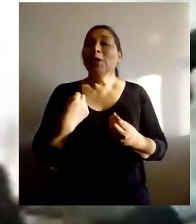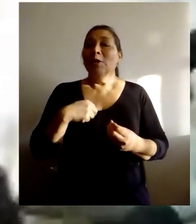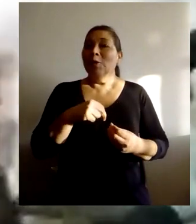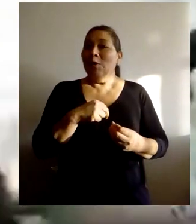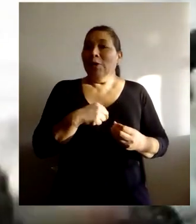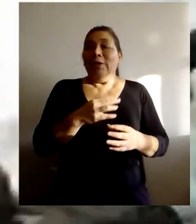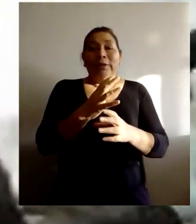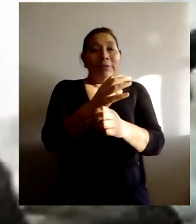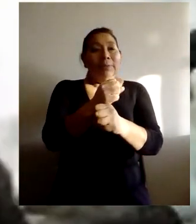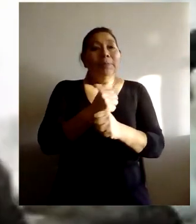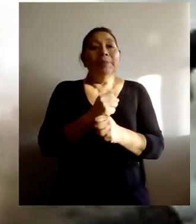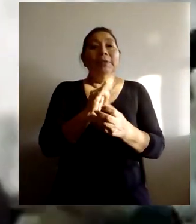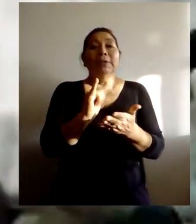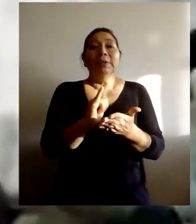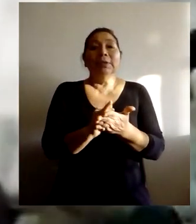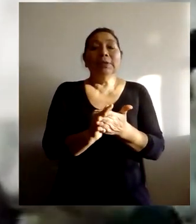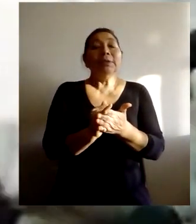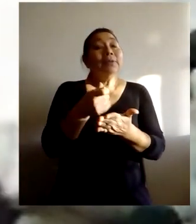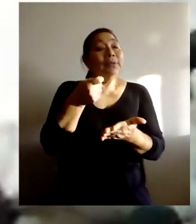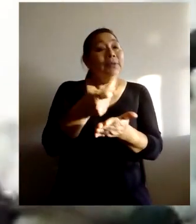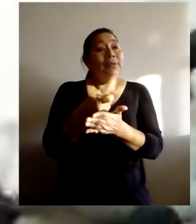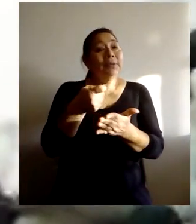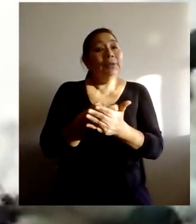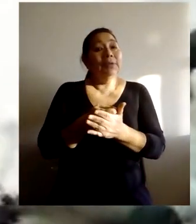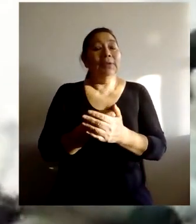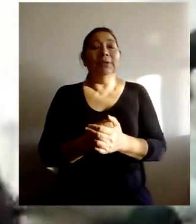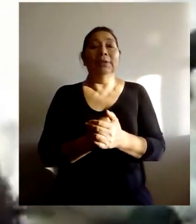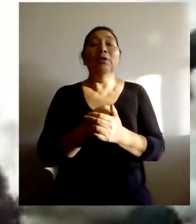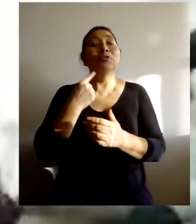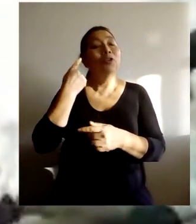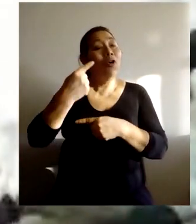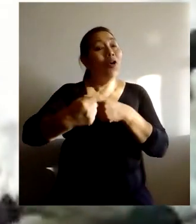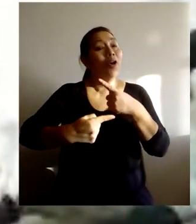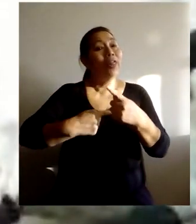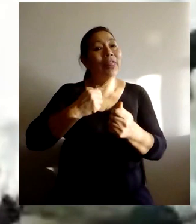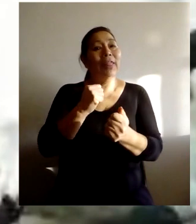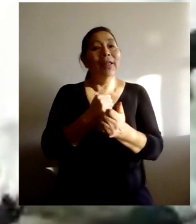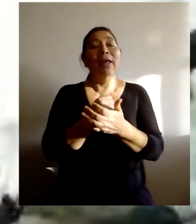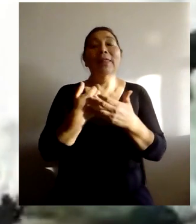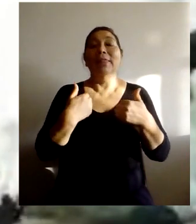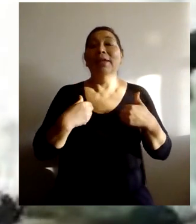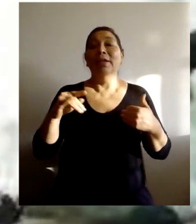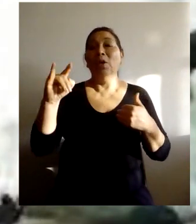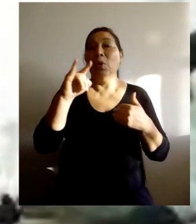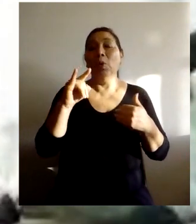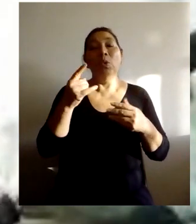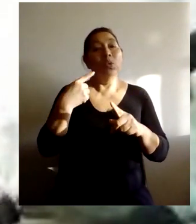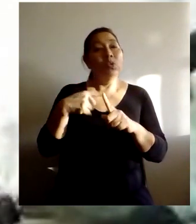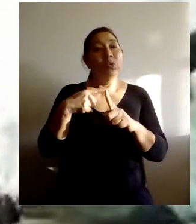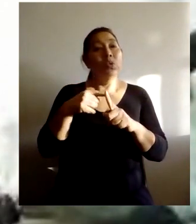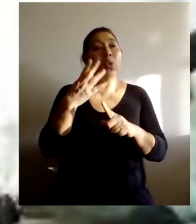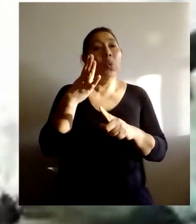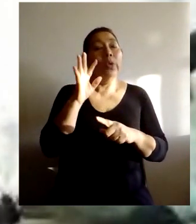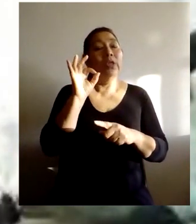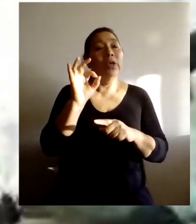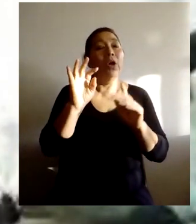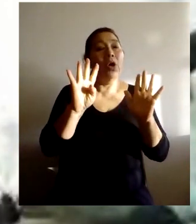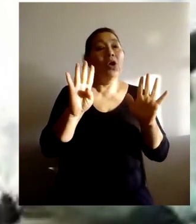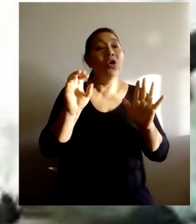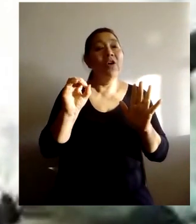Porque nosotros sostenemos que la remuneración diaria que se debe usar es la suma